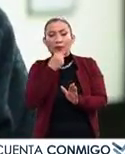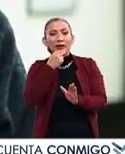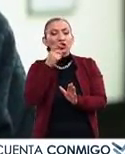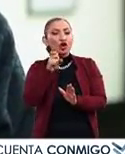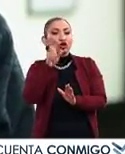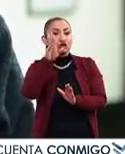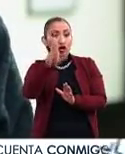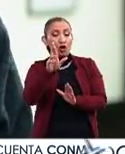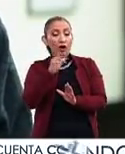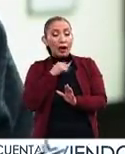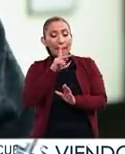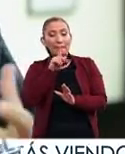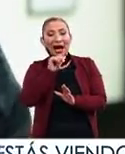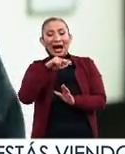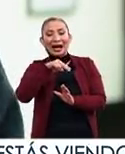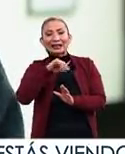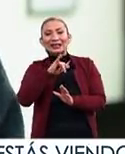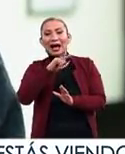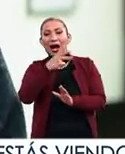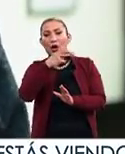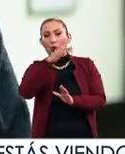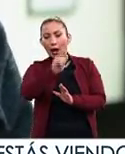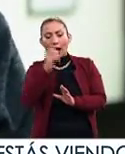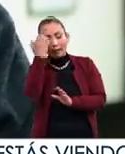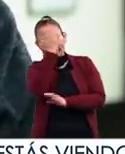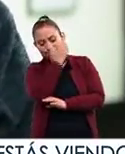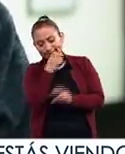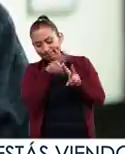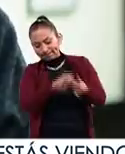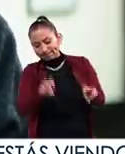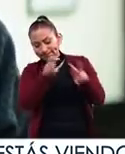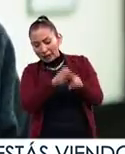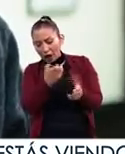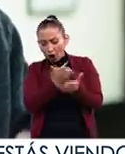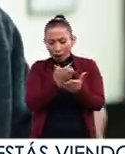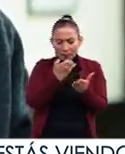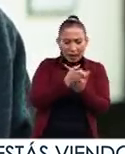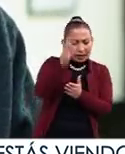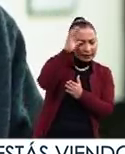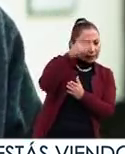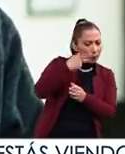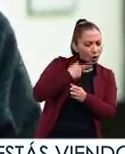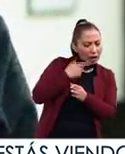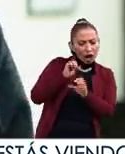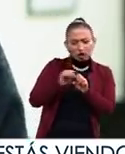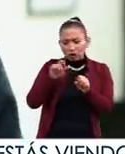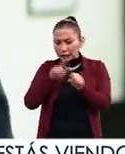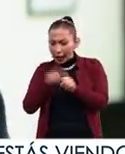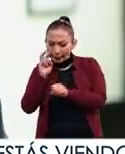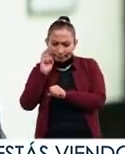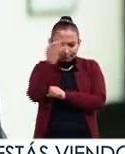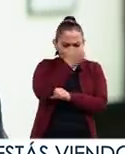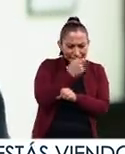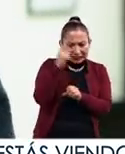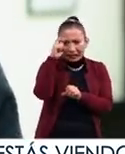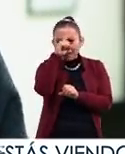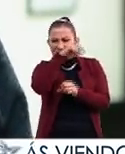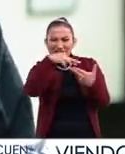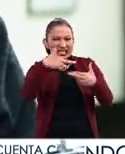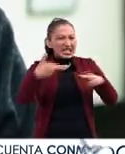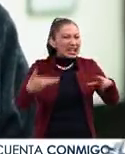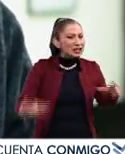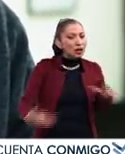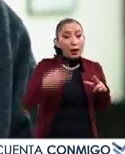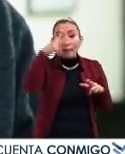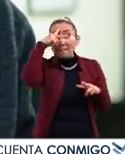Paniagua analiza desde la ciencia política, desde la economía, desde la sociología, esta tan difícil